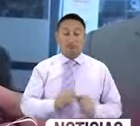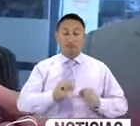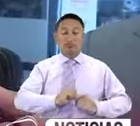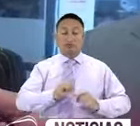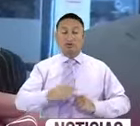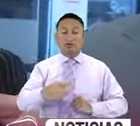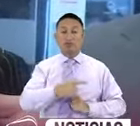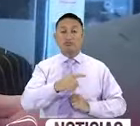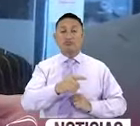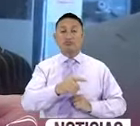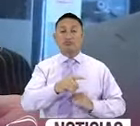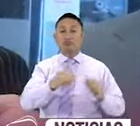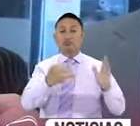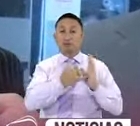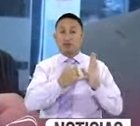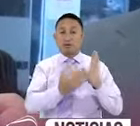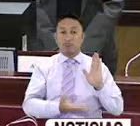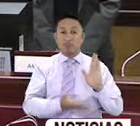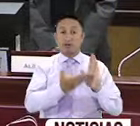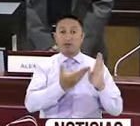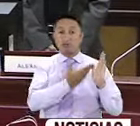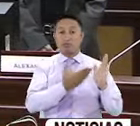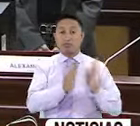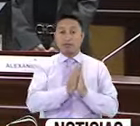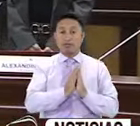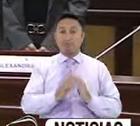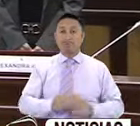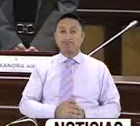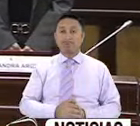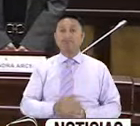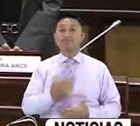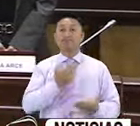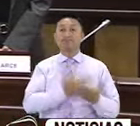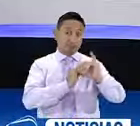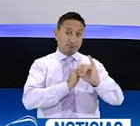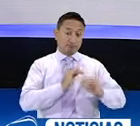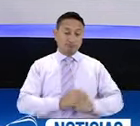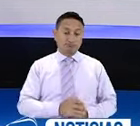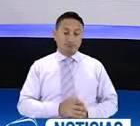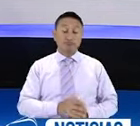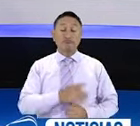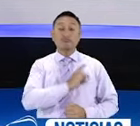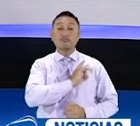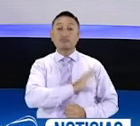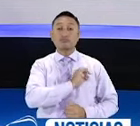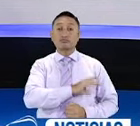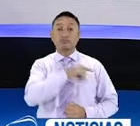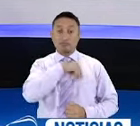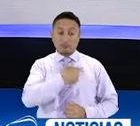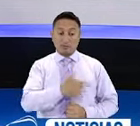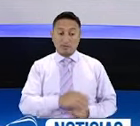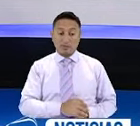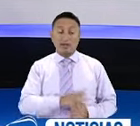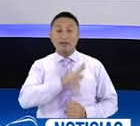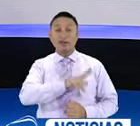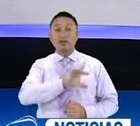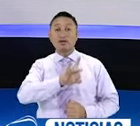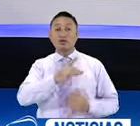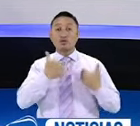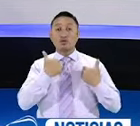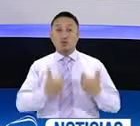el IVA, que es lo que pide nuestro presidente. La sesión del Pleno se llevará a cabo este viernes. Identificar 38 cuerpos tras